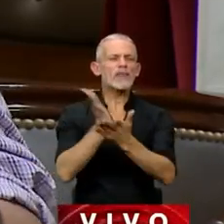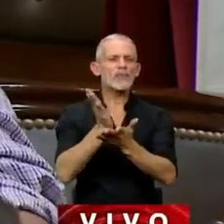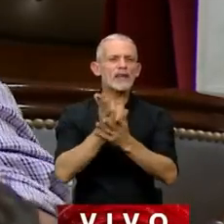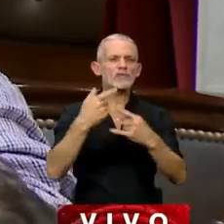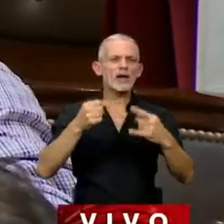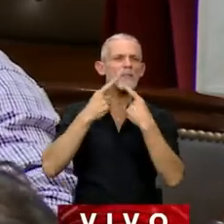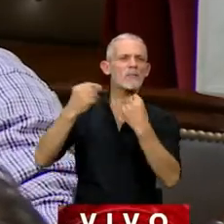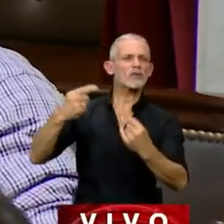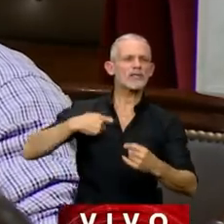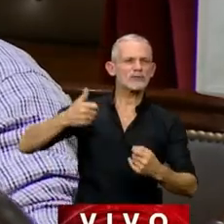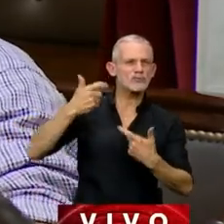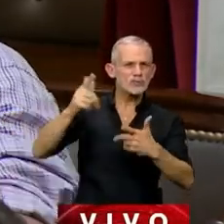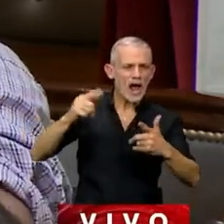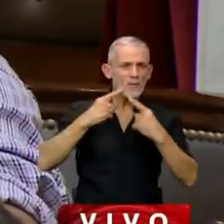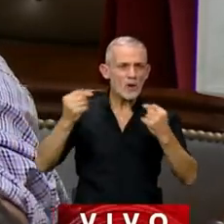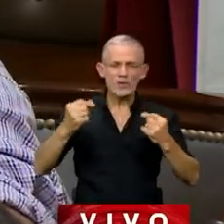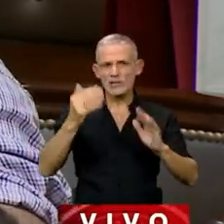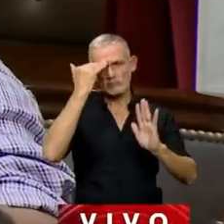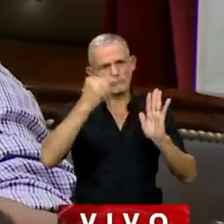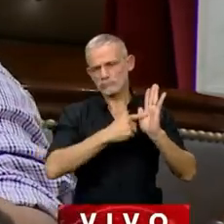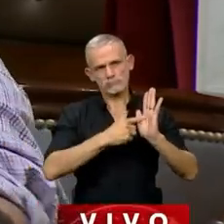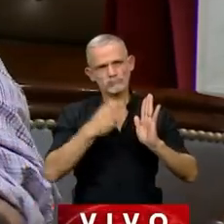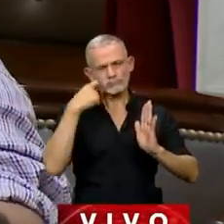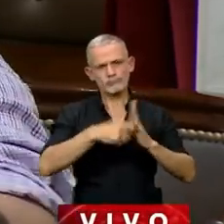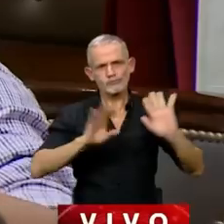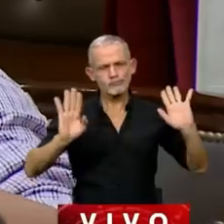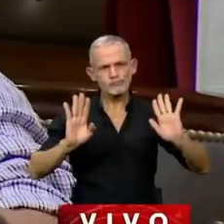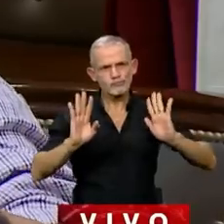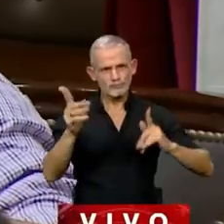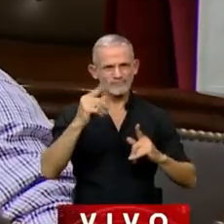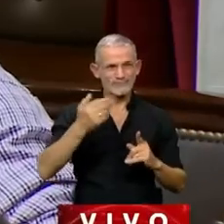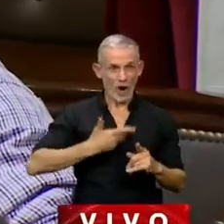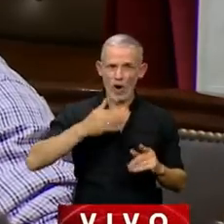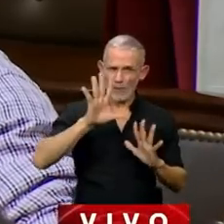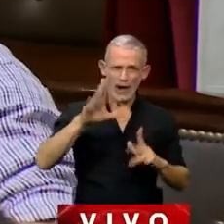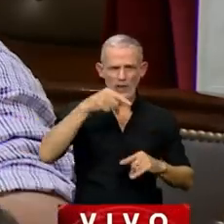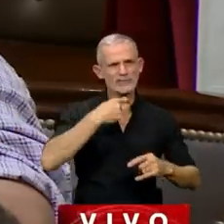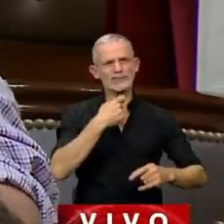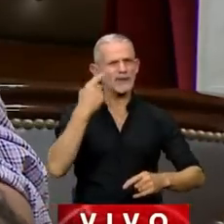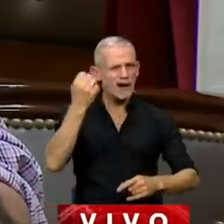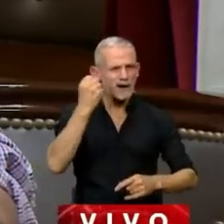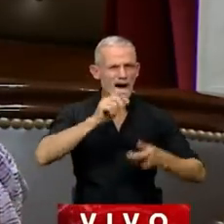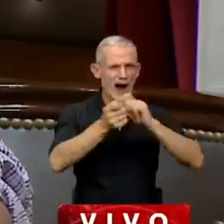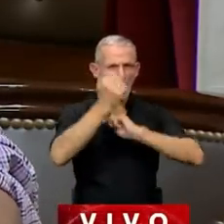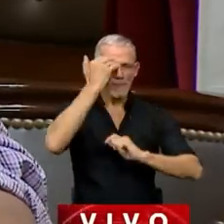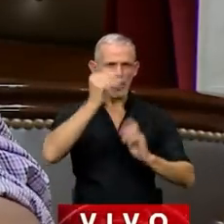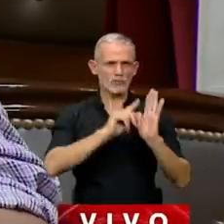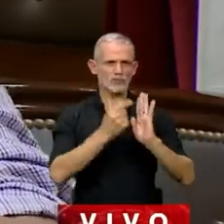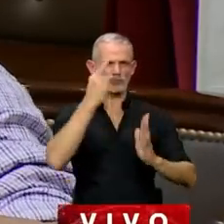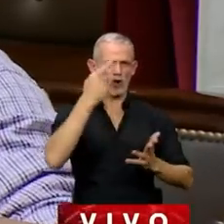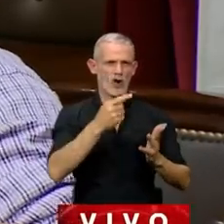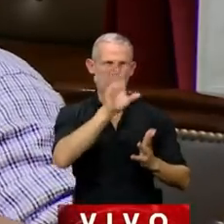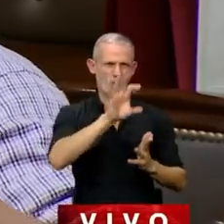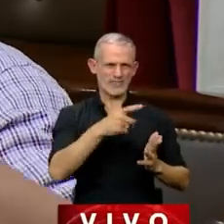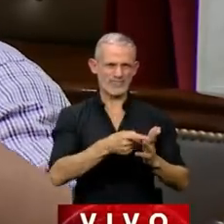a la protesta social. Ese es el carácter que le quiere dar el gobernador. Como si en la provincia de